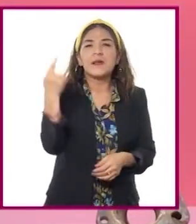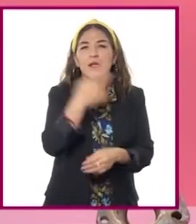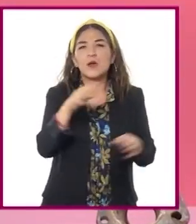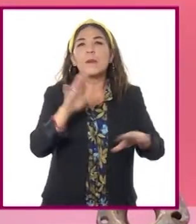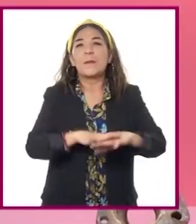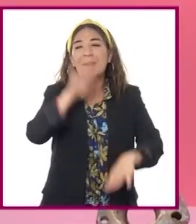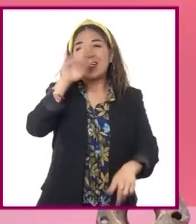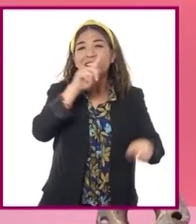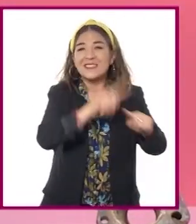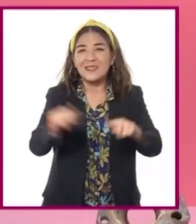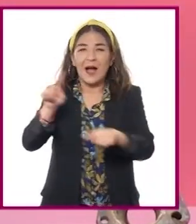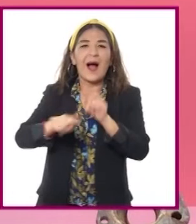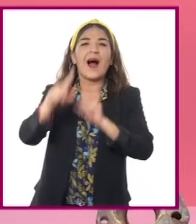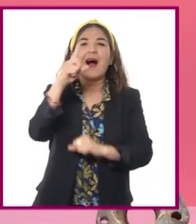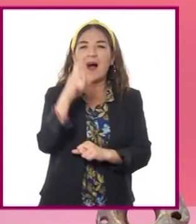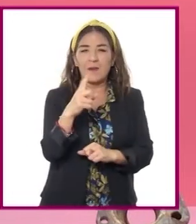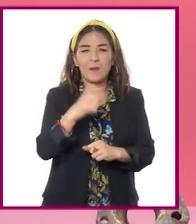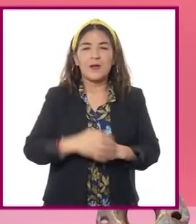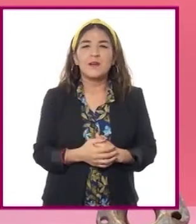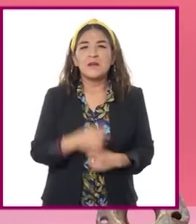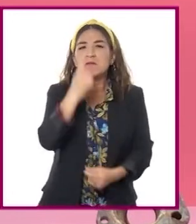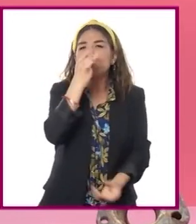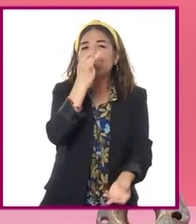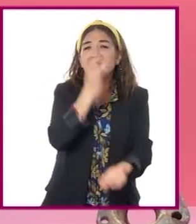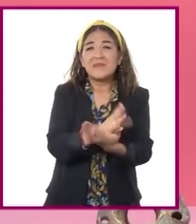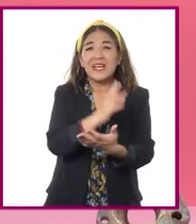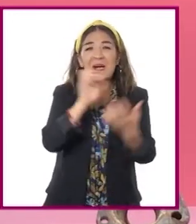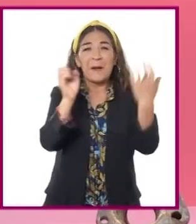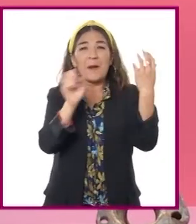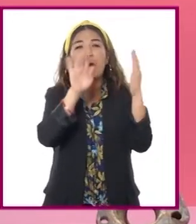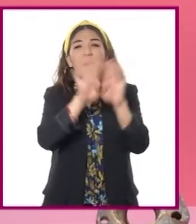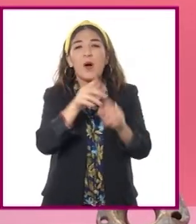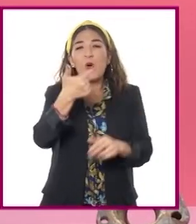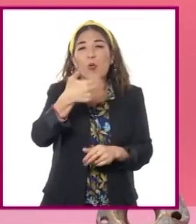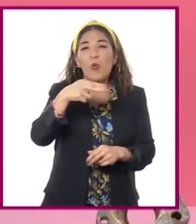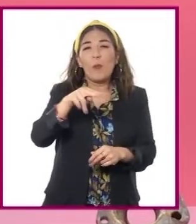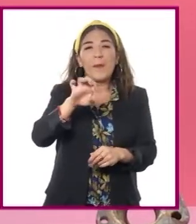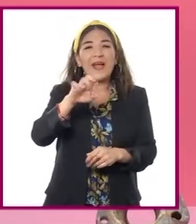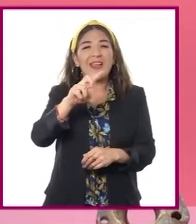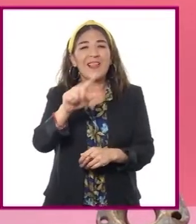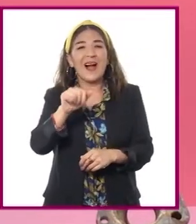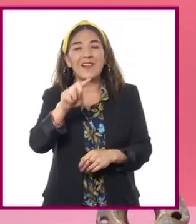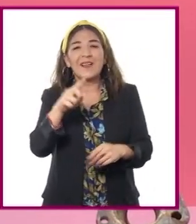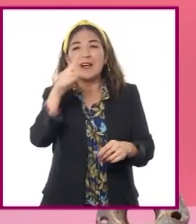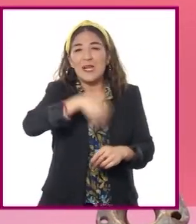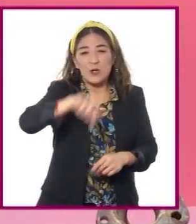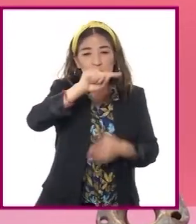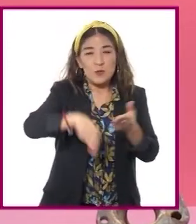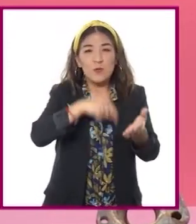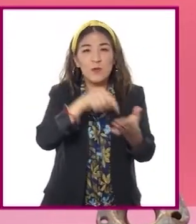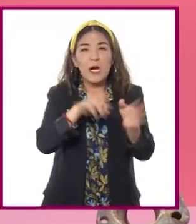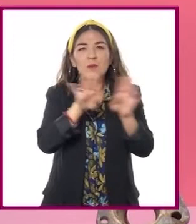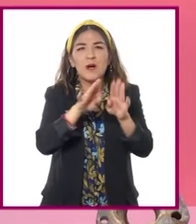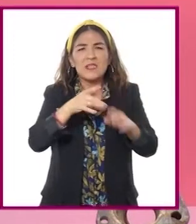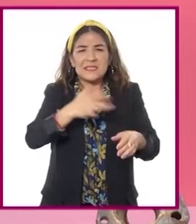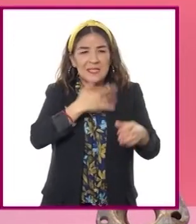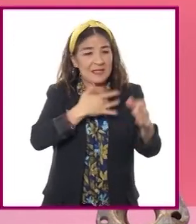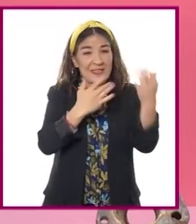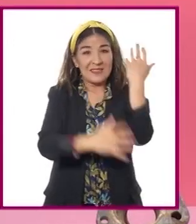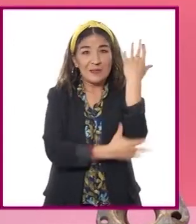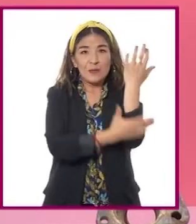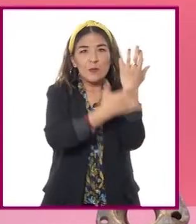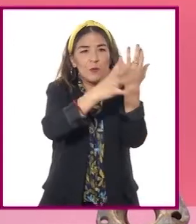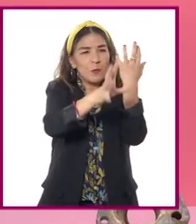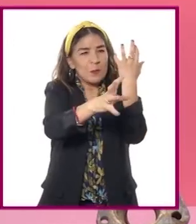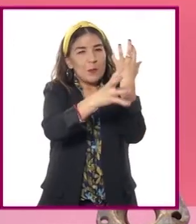grandes cantidades de agua. Basta una pizca de humedad en el ambiente para que la lista de cómplices necesarios